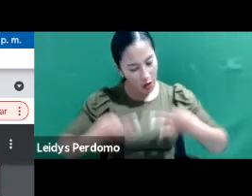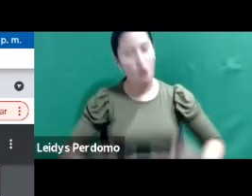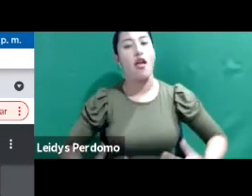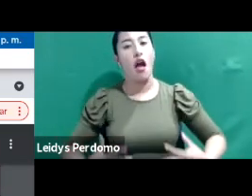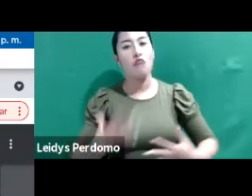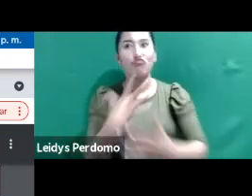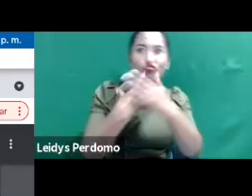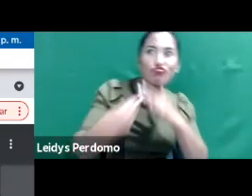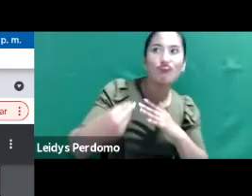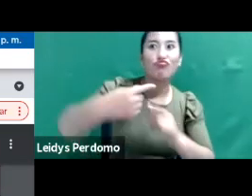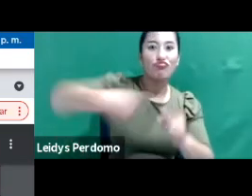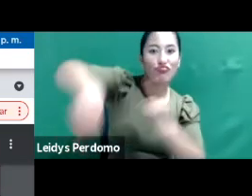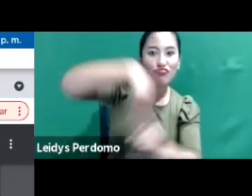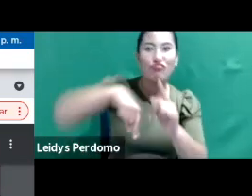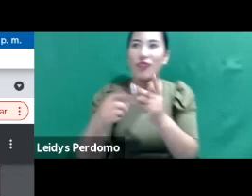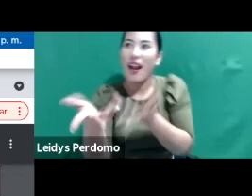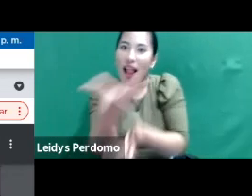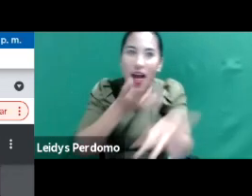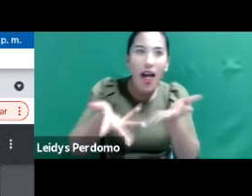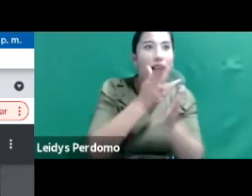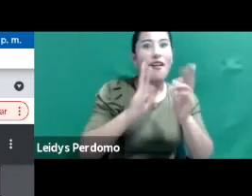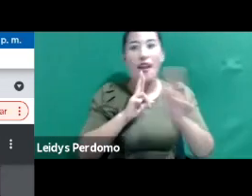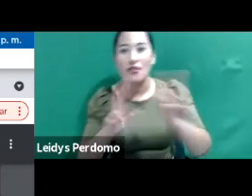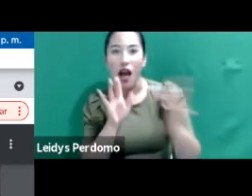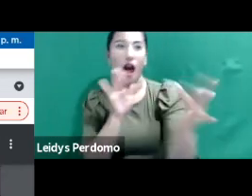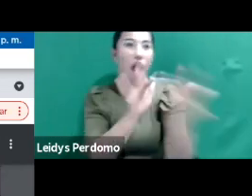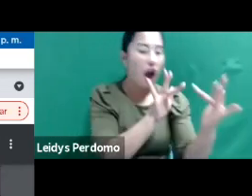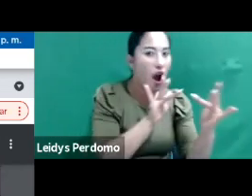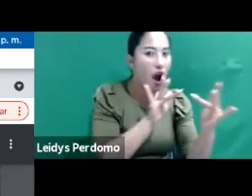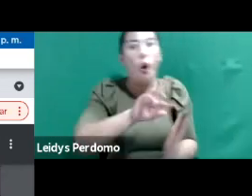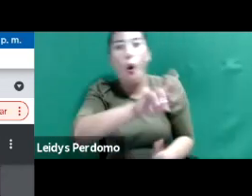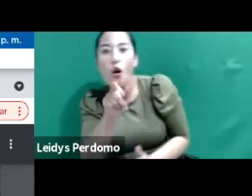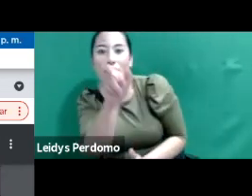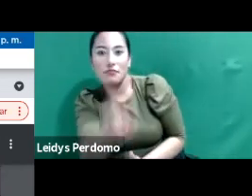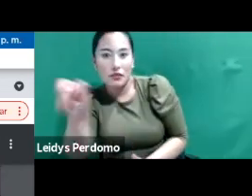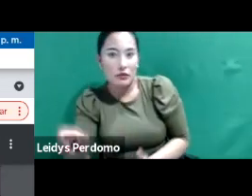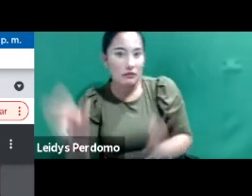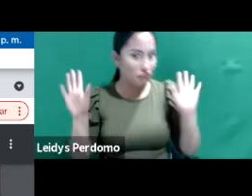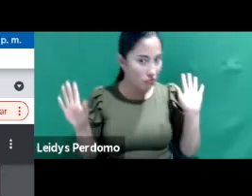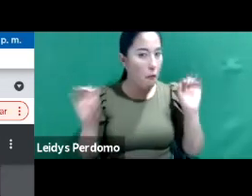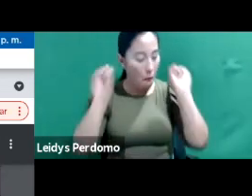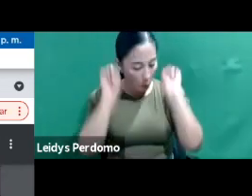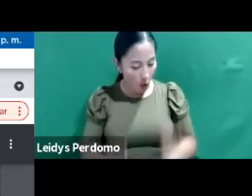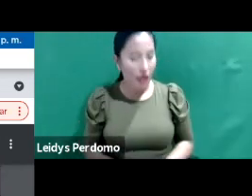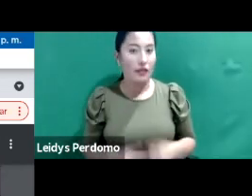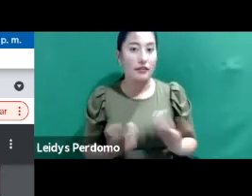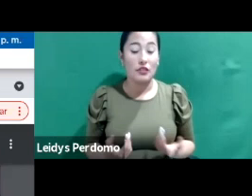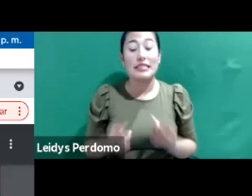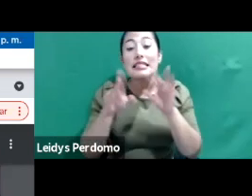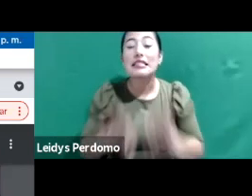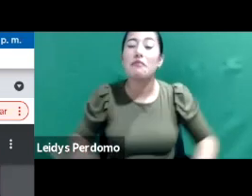las posibilidades y de tu nivel de funcionamiento, claro está. Entonces sí es importante, ojalá que una persona te pueda ayudar